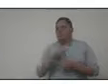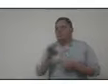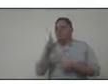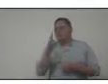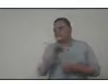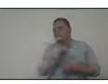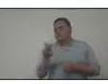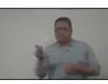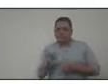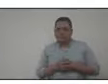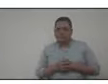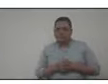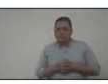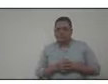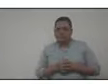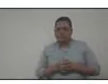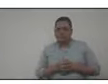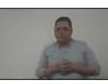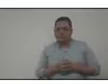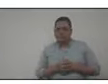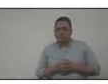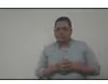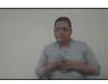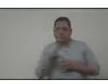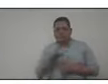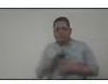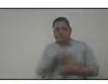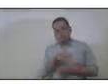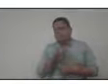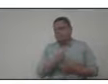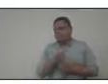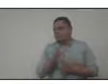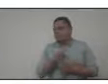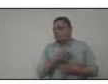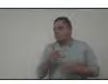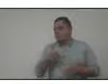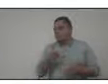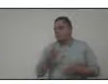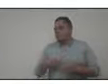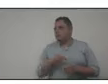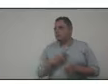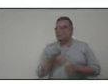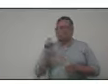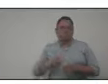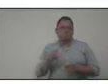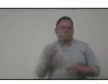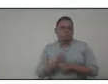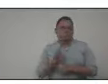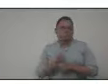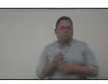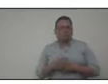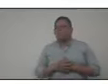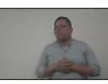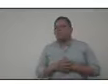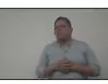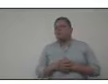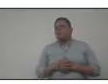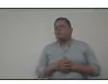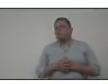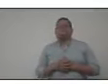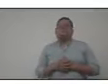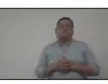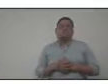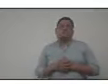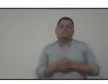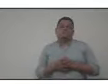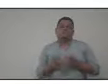nivel que es la gestión del riesgo en salud de nuestros usuarios. Entonces, ha sido muy, muy